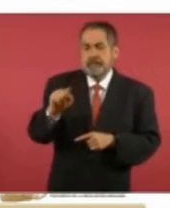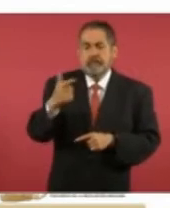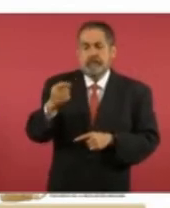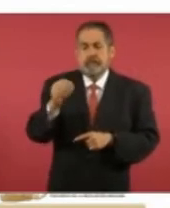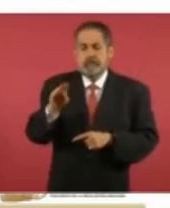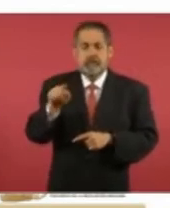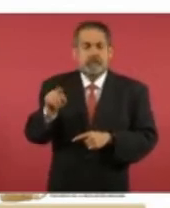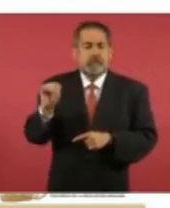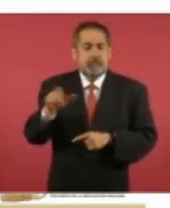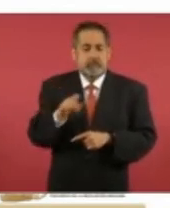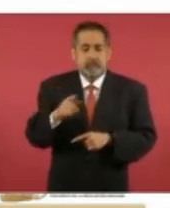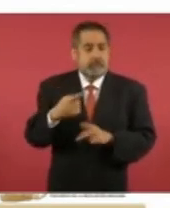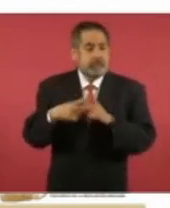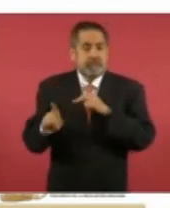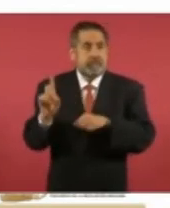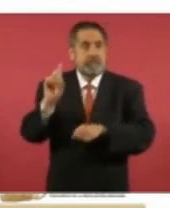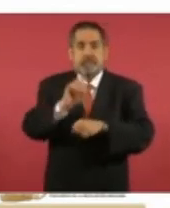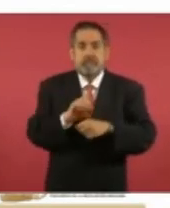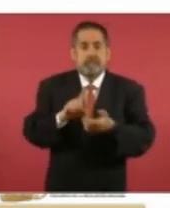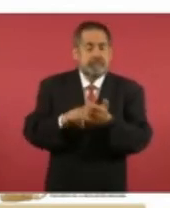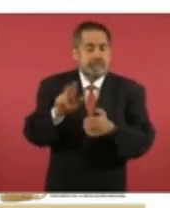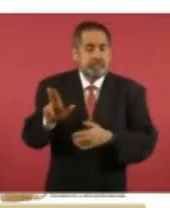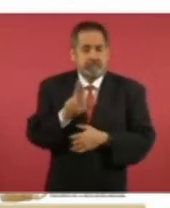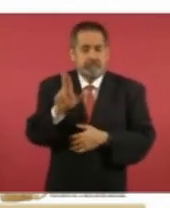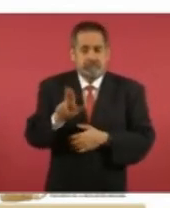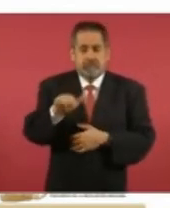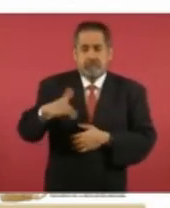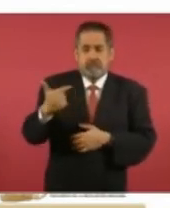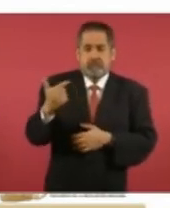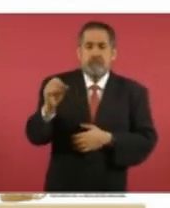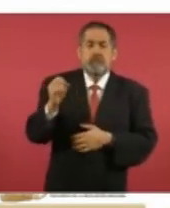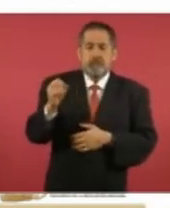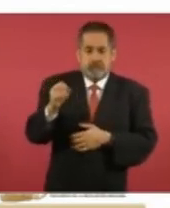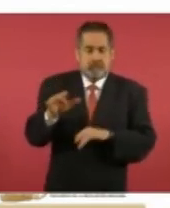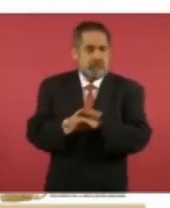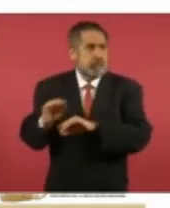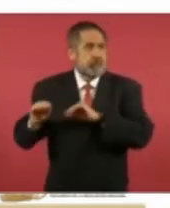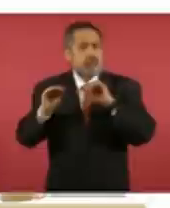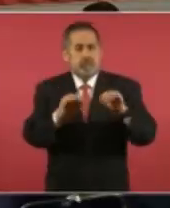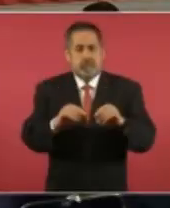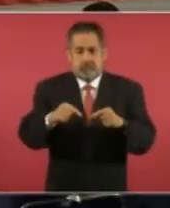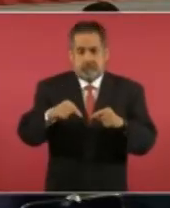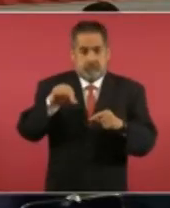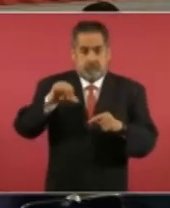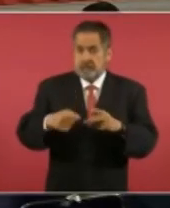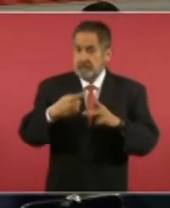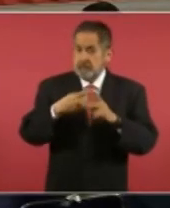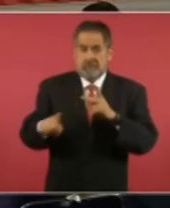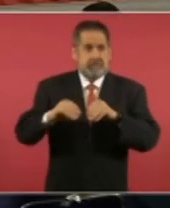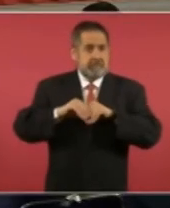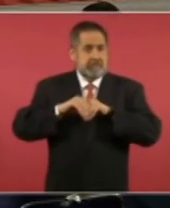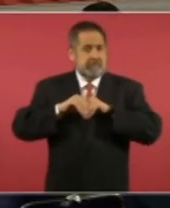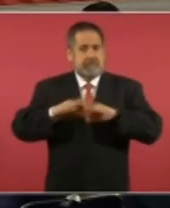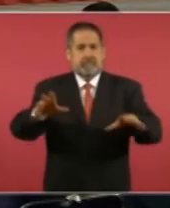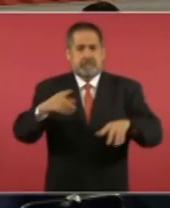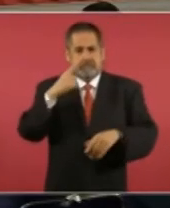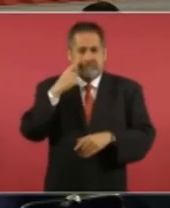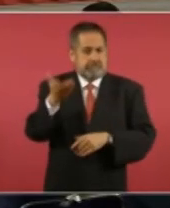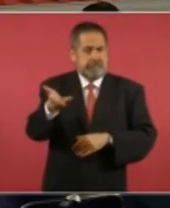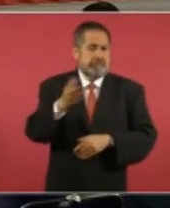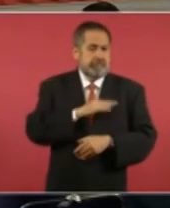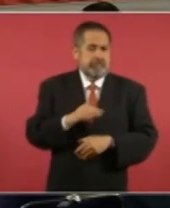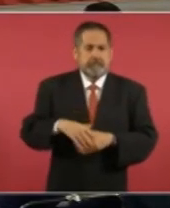a partir el día miércoles 12 de octubre con información de la redacción Ahora Noticias